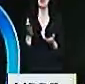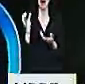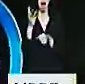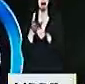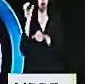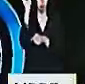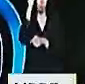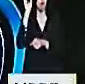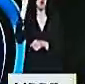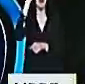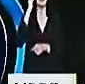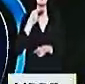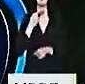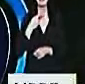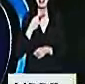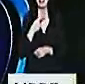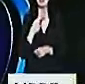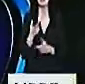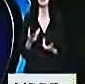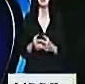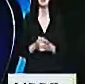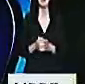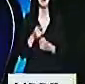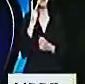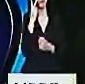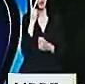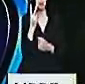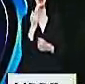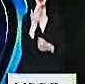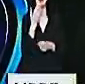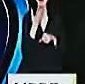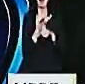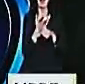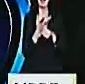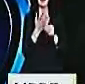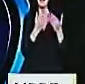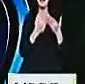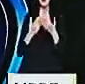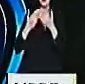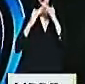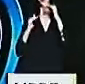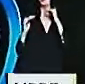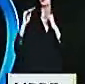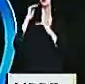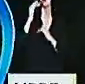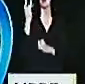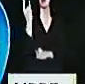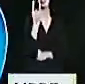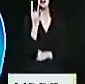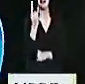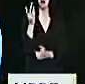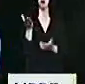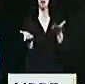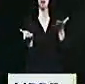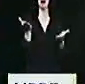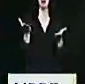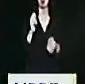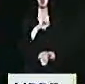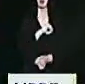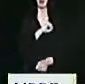un potencial enorme, pero también vemos que la oferta de estudios superiores comparado con Santiago a veces es mucho menor